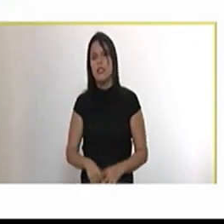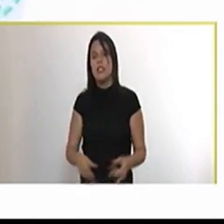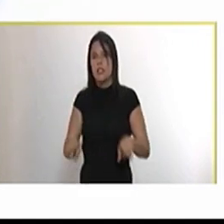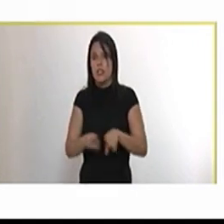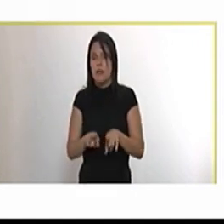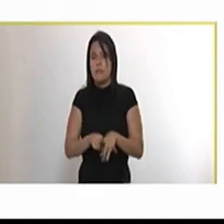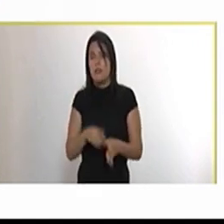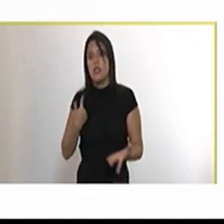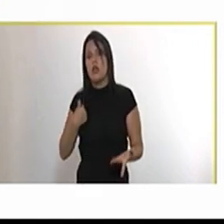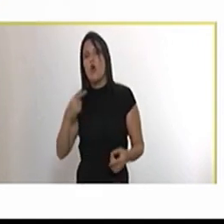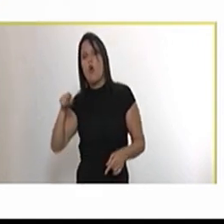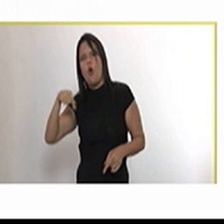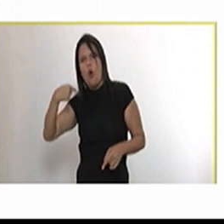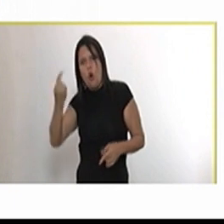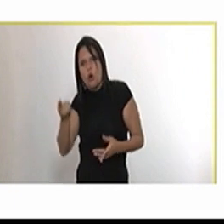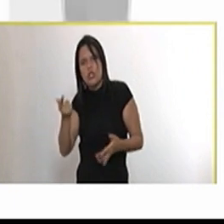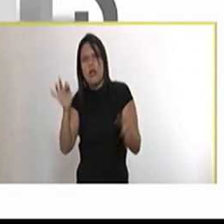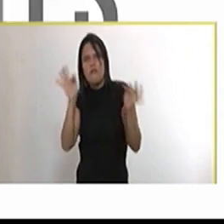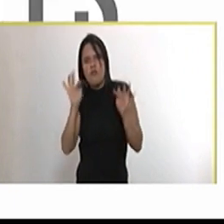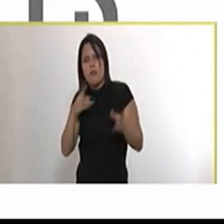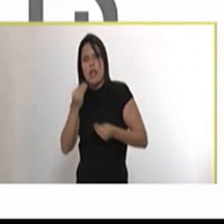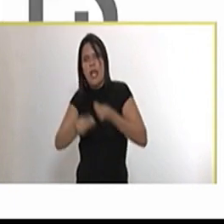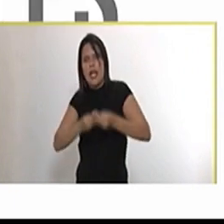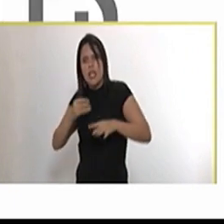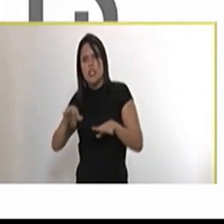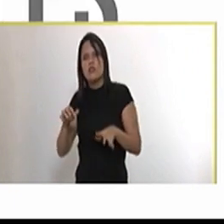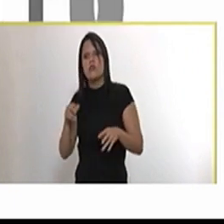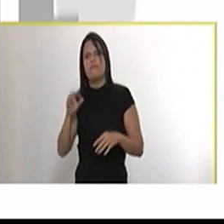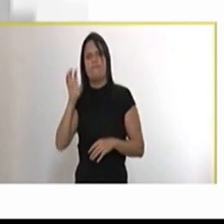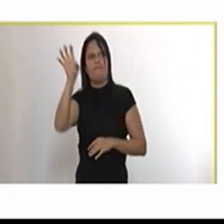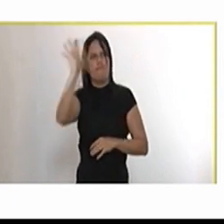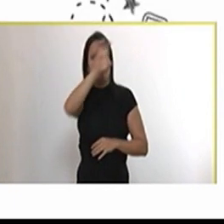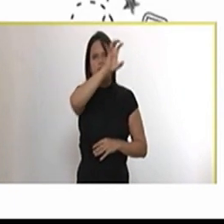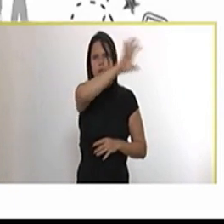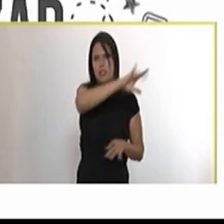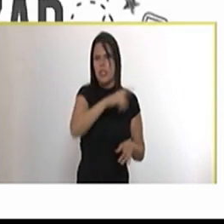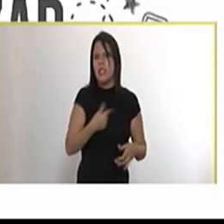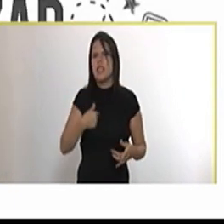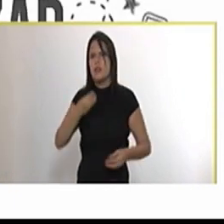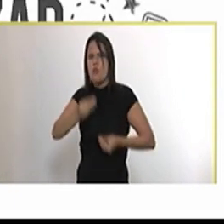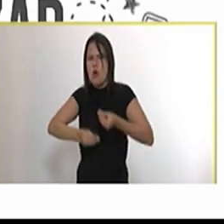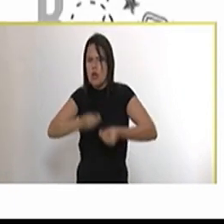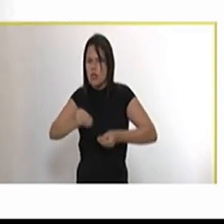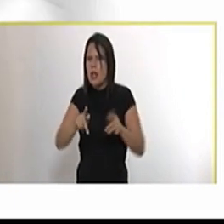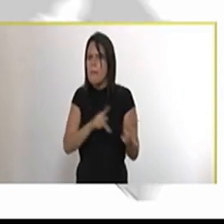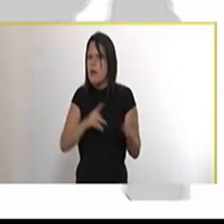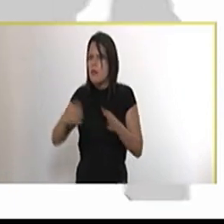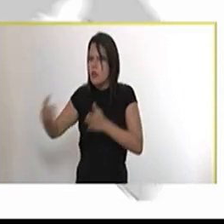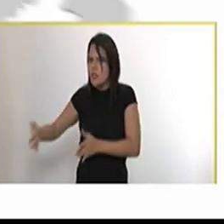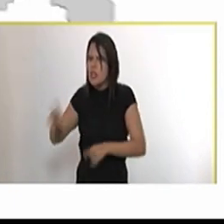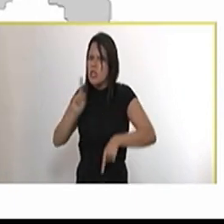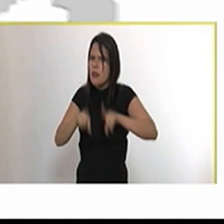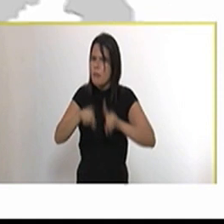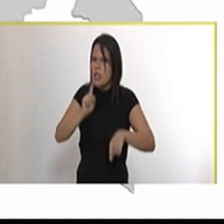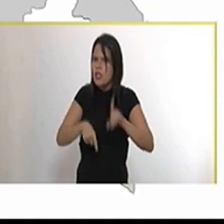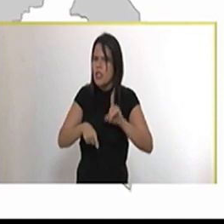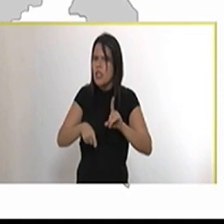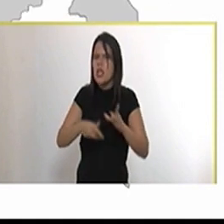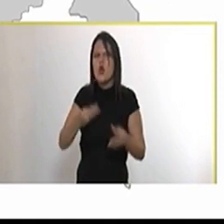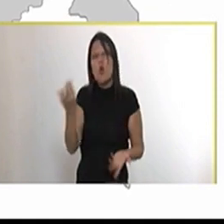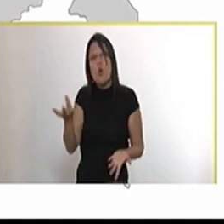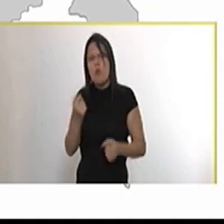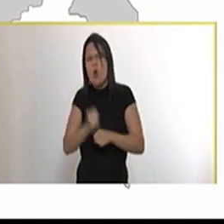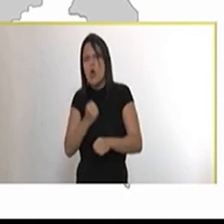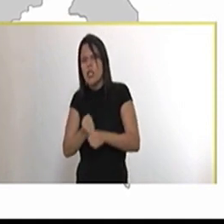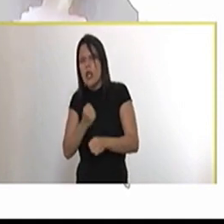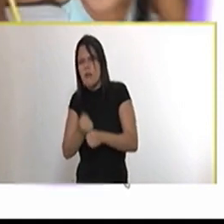correo electrónico, además de las iniciativas regionales que han permitido contextualizar las estrategias de acuerdo a